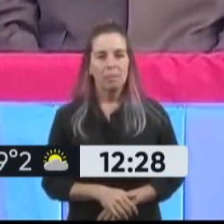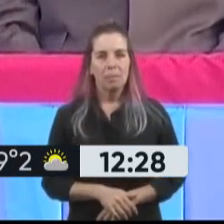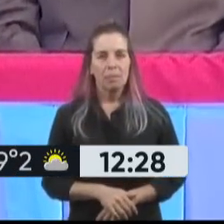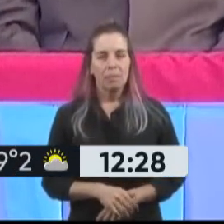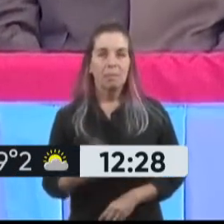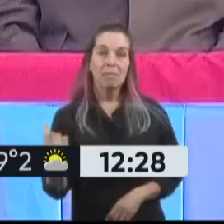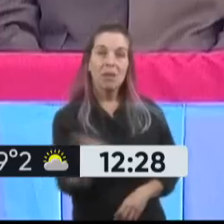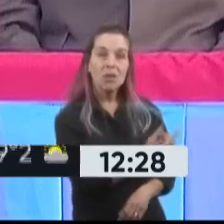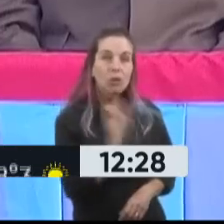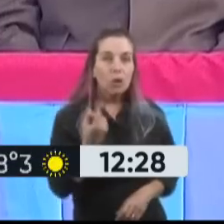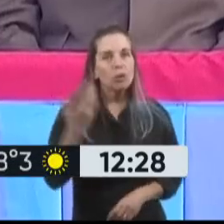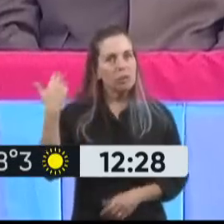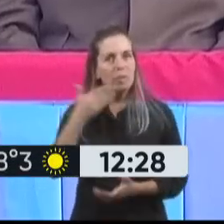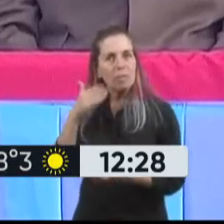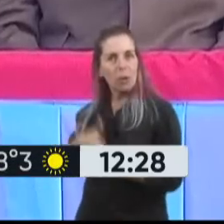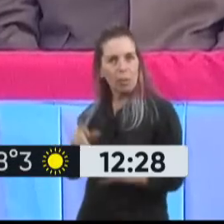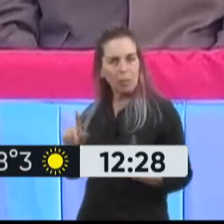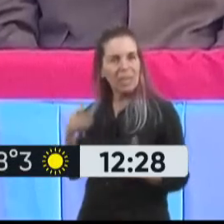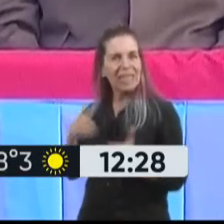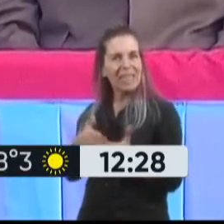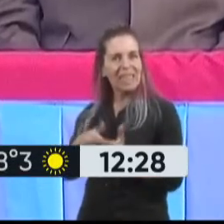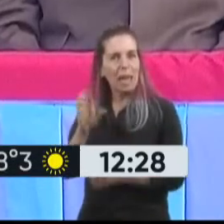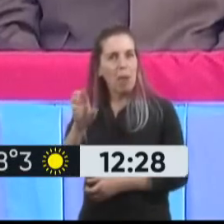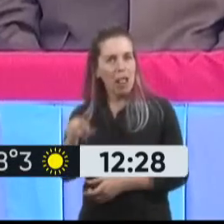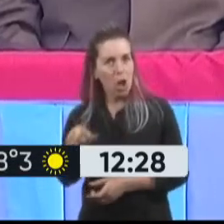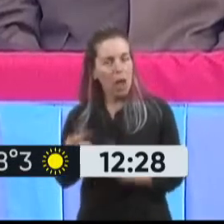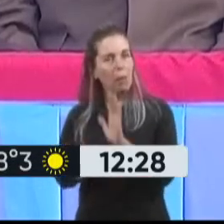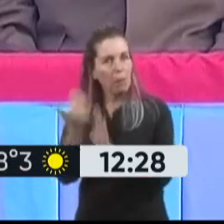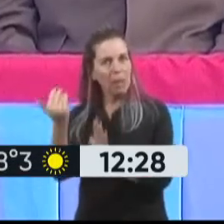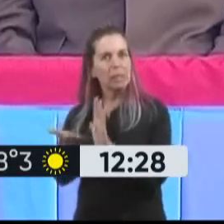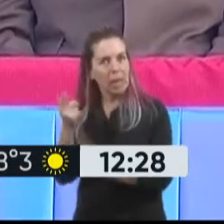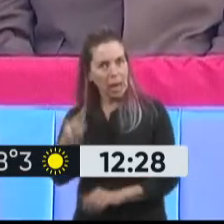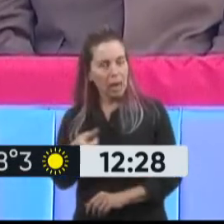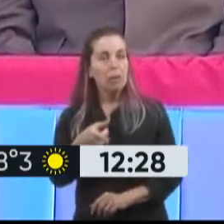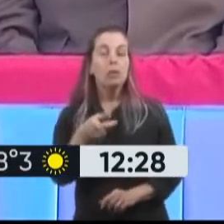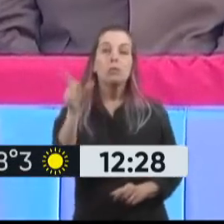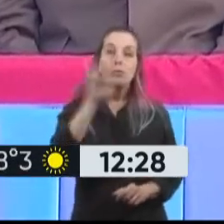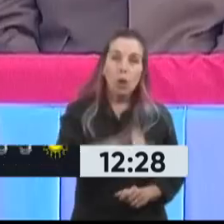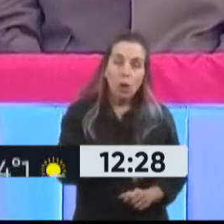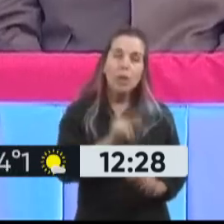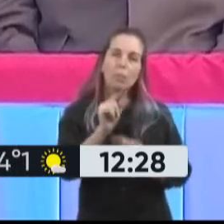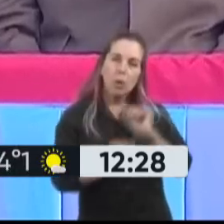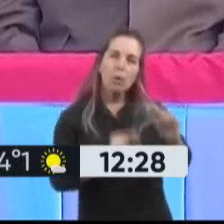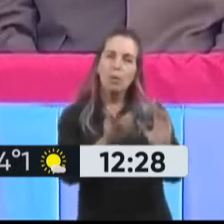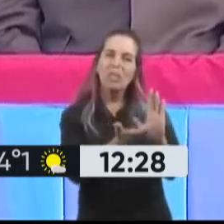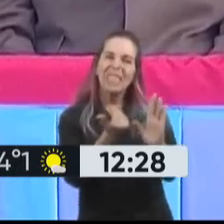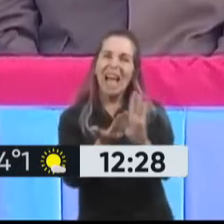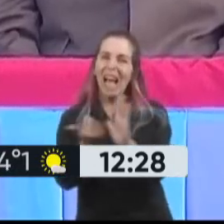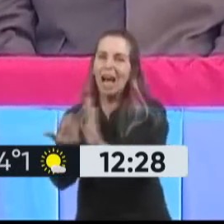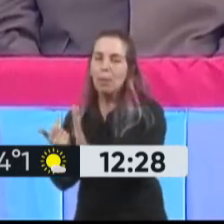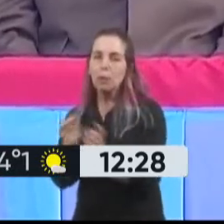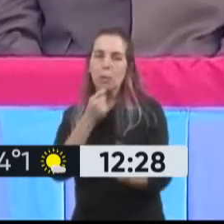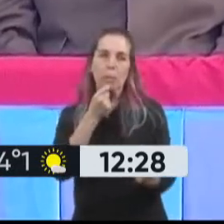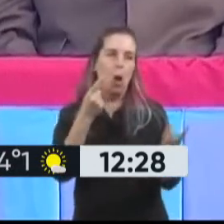Nosotros dijimos que vamos a eliminar el cepo. Todos los días eliminamos regulaciones. De